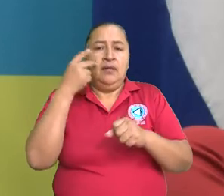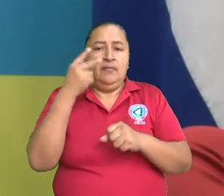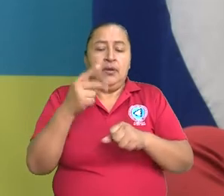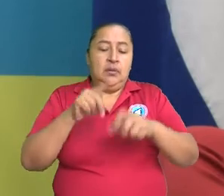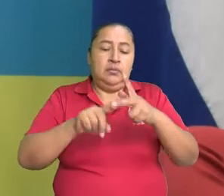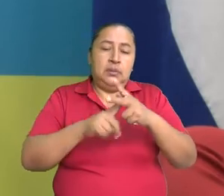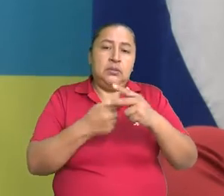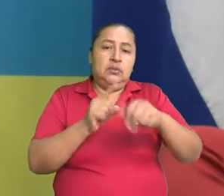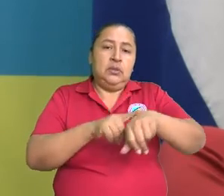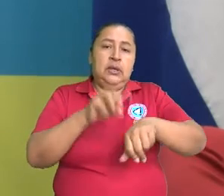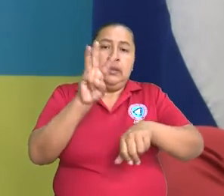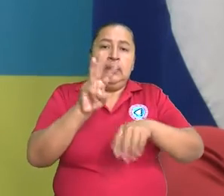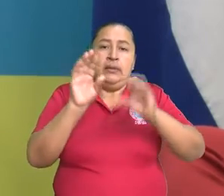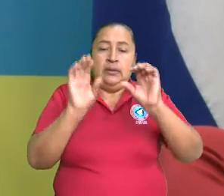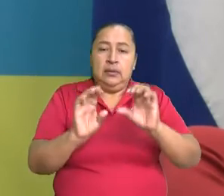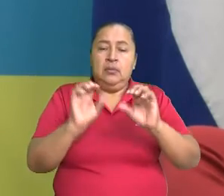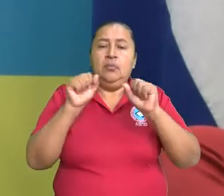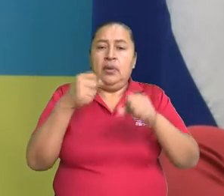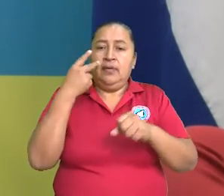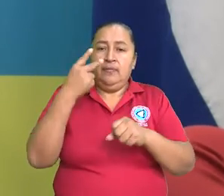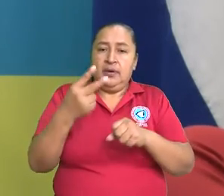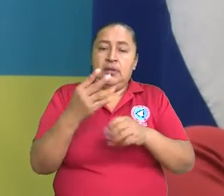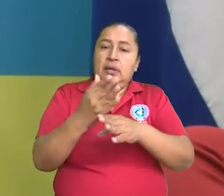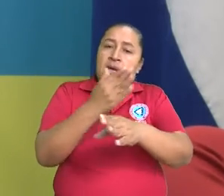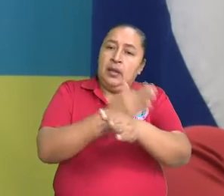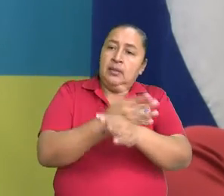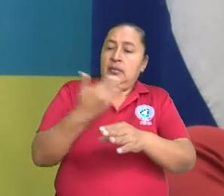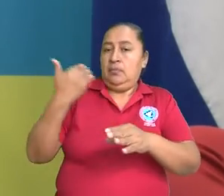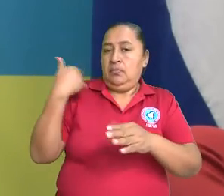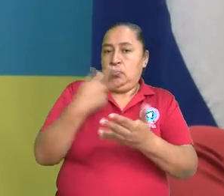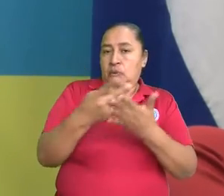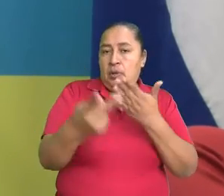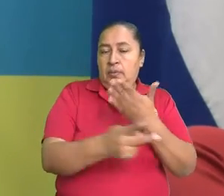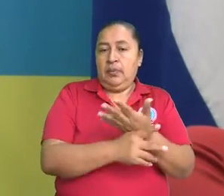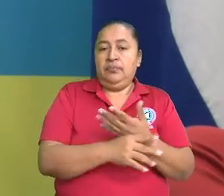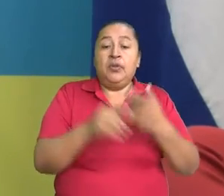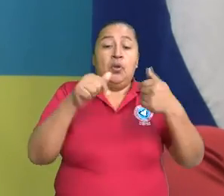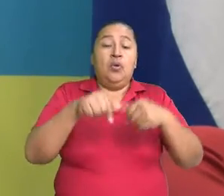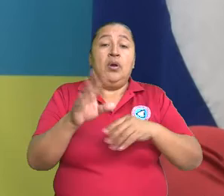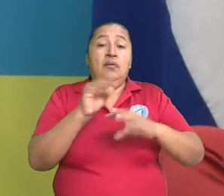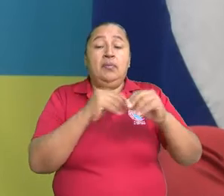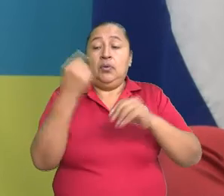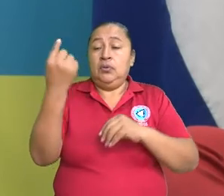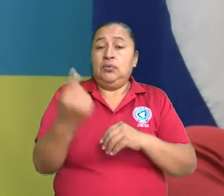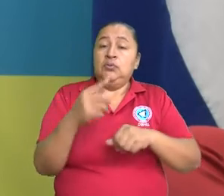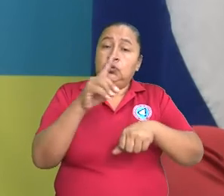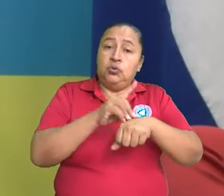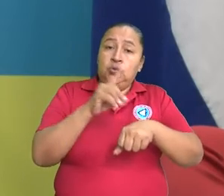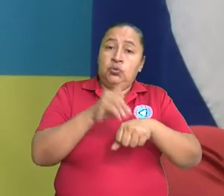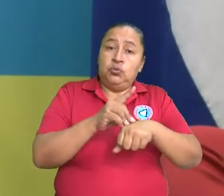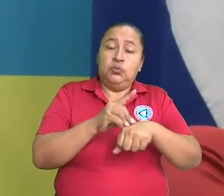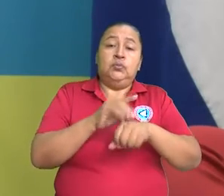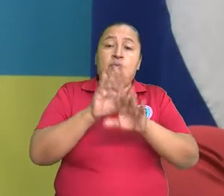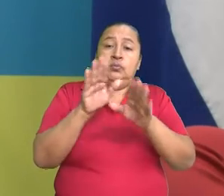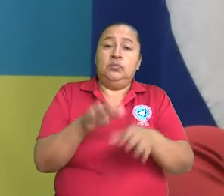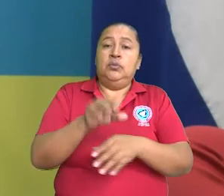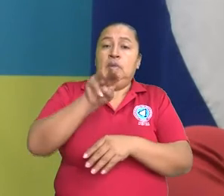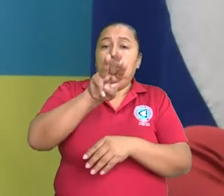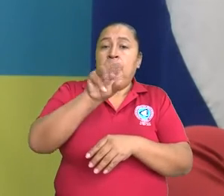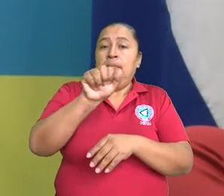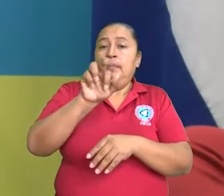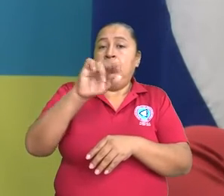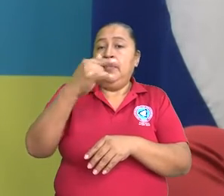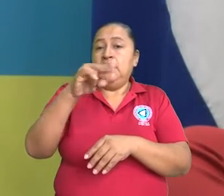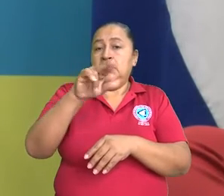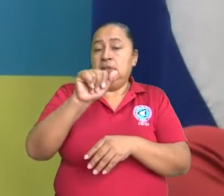de las 3 de la tarde y puede también ver anteriores programas. El día de hoy contamos con la presencia de la doctora Margina